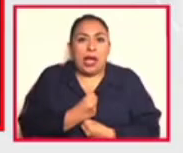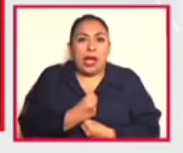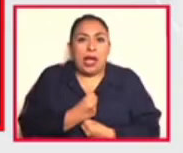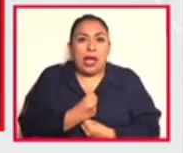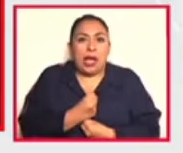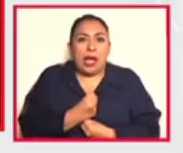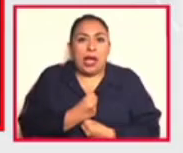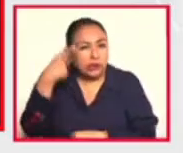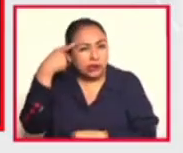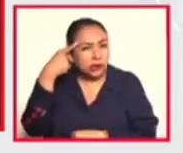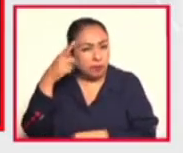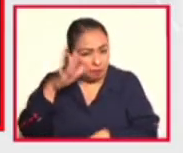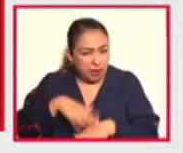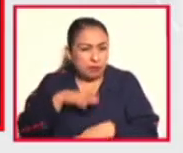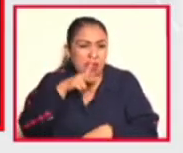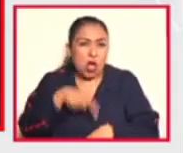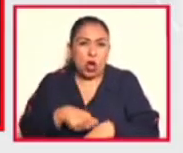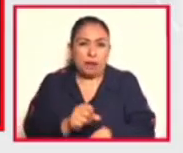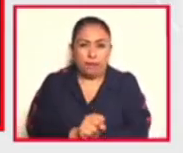¿verdad?